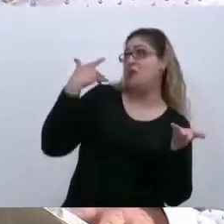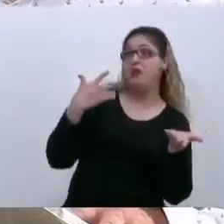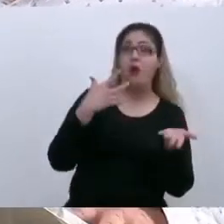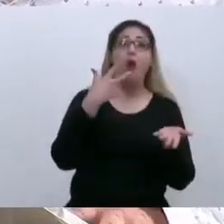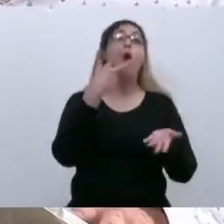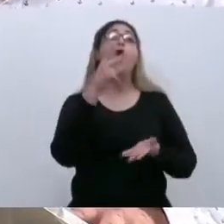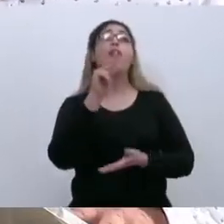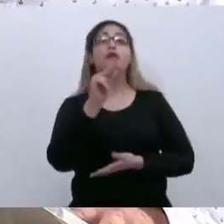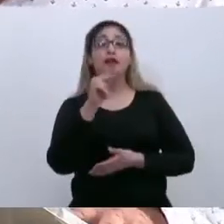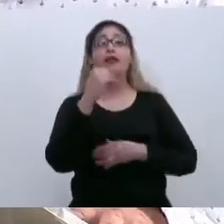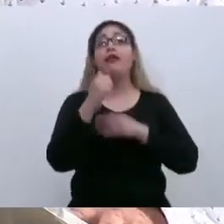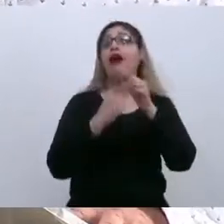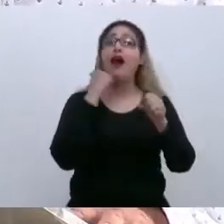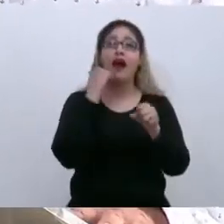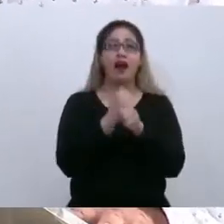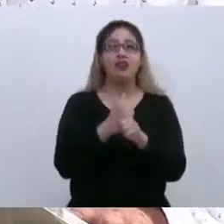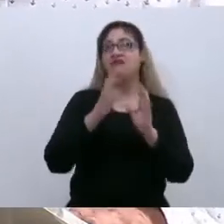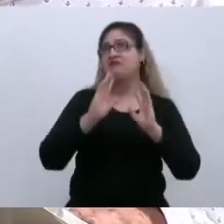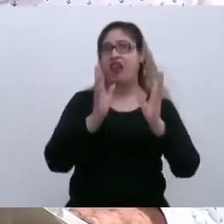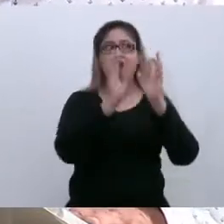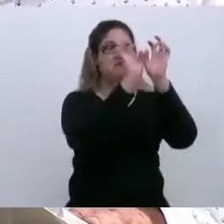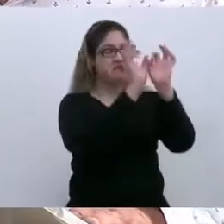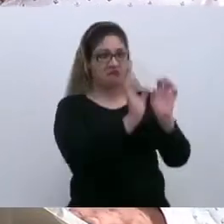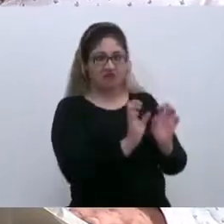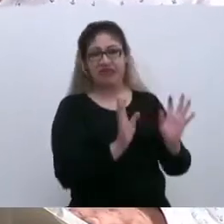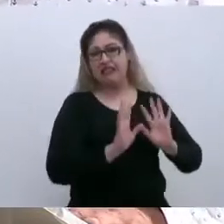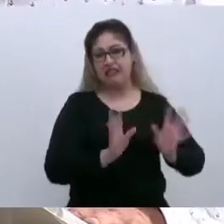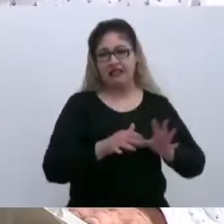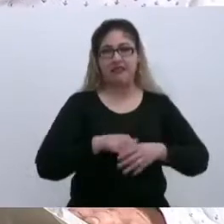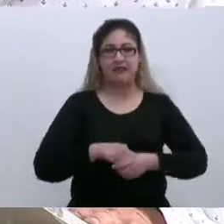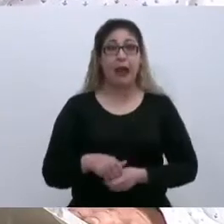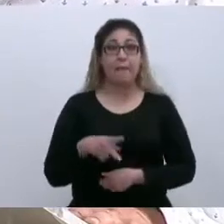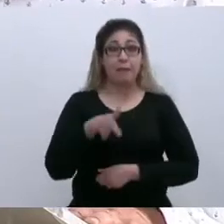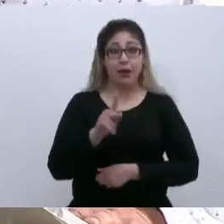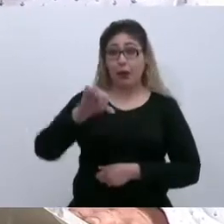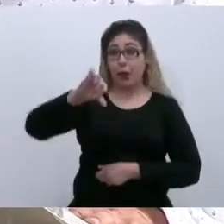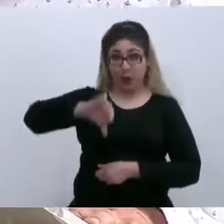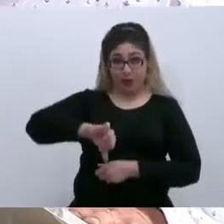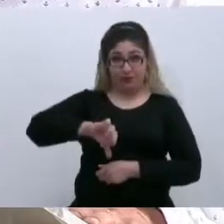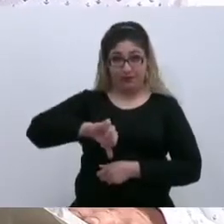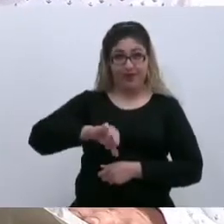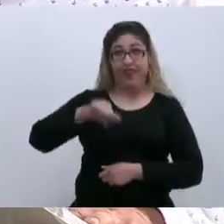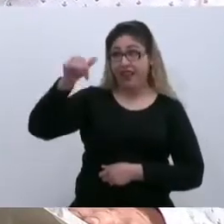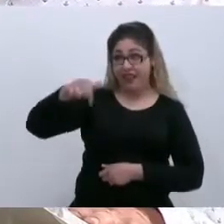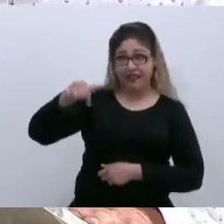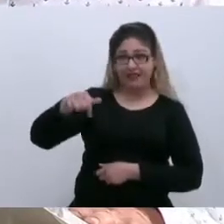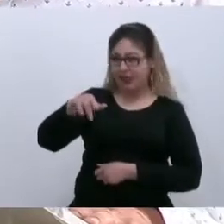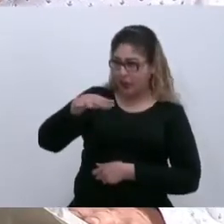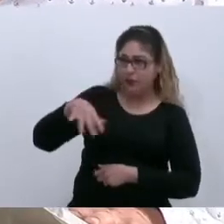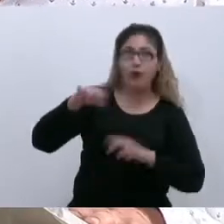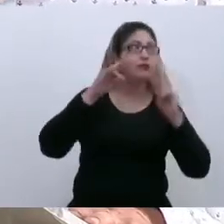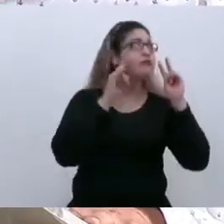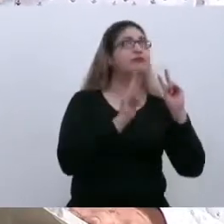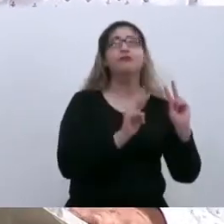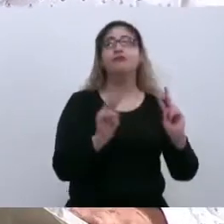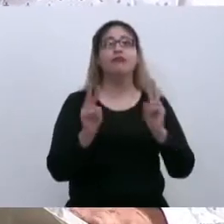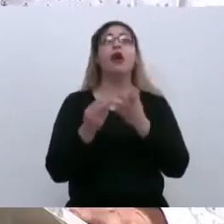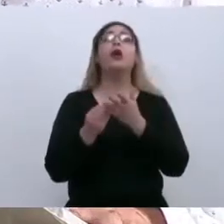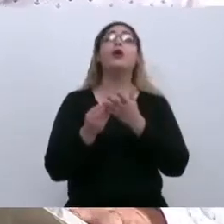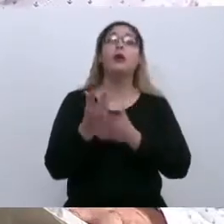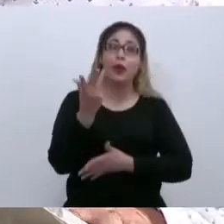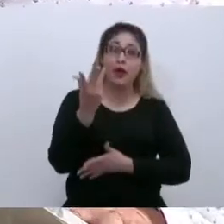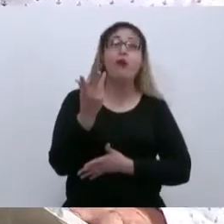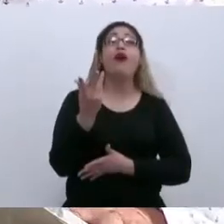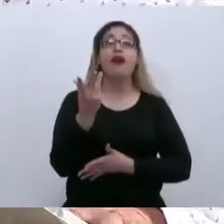con espacios dignos y equipos de la más alta tecnología para el diagnóstico y tratamiento de